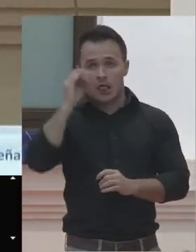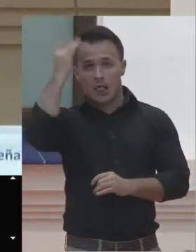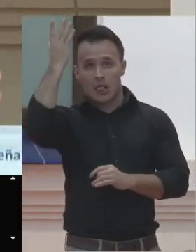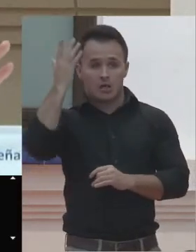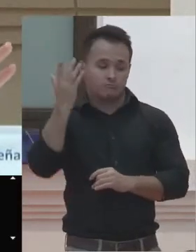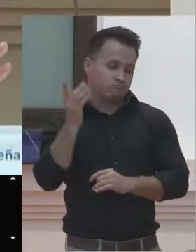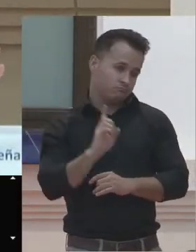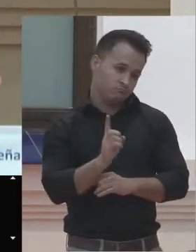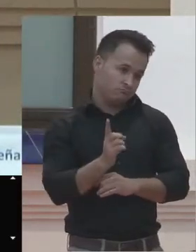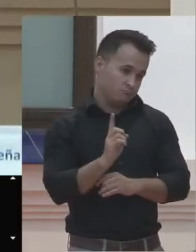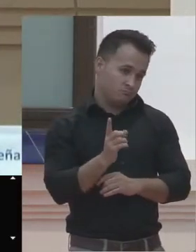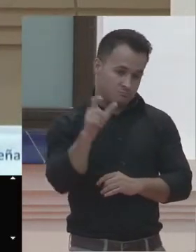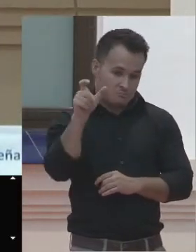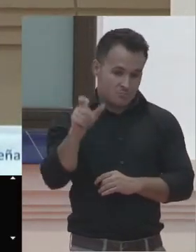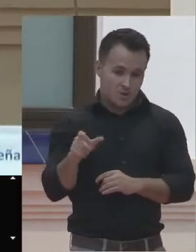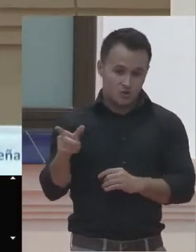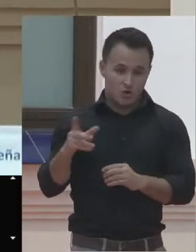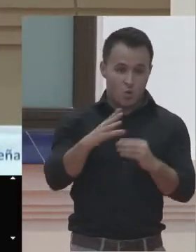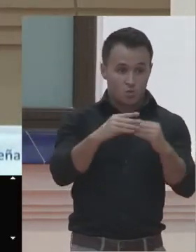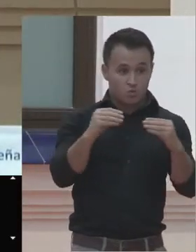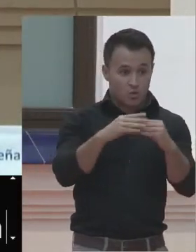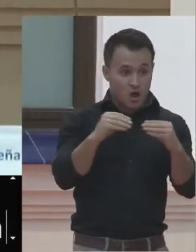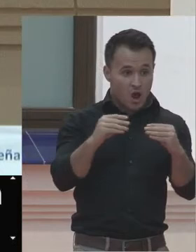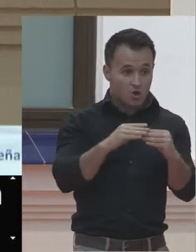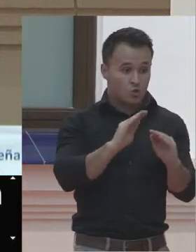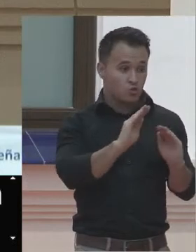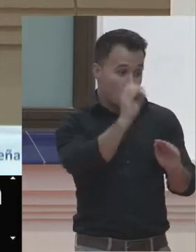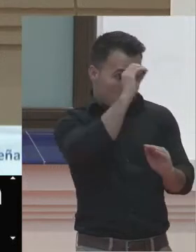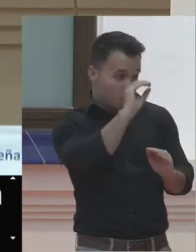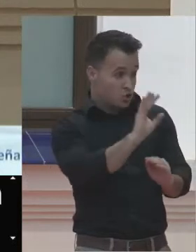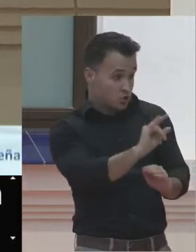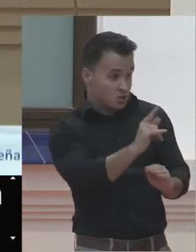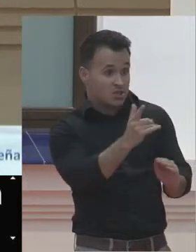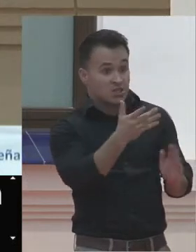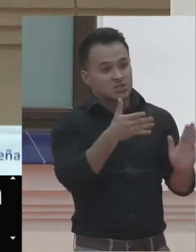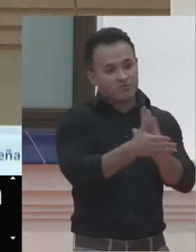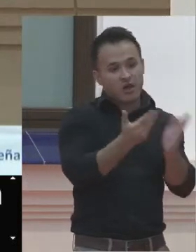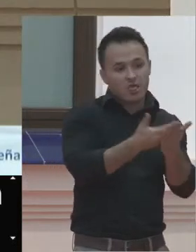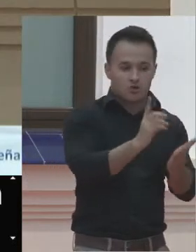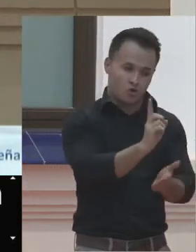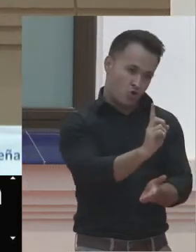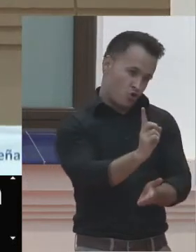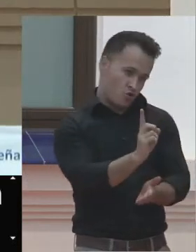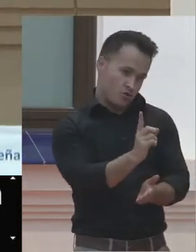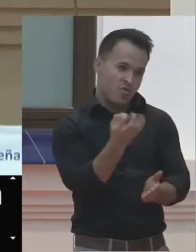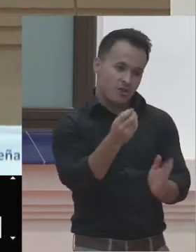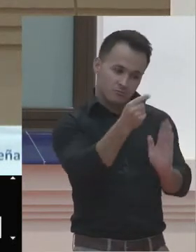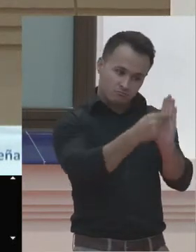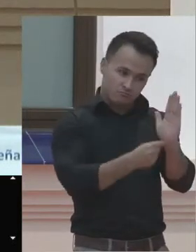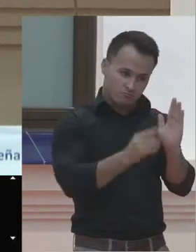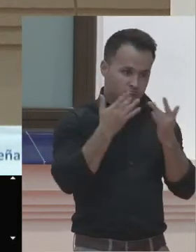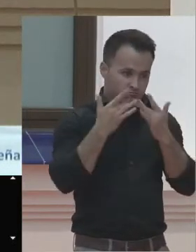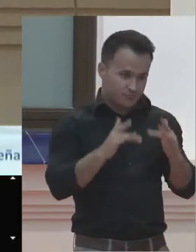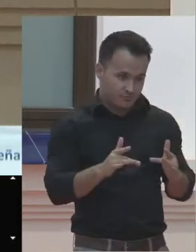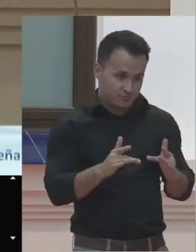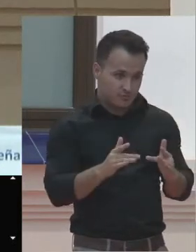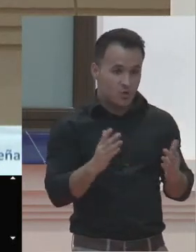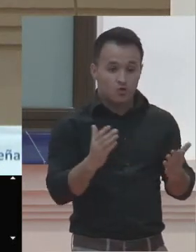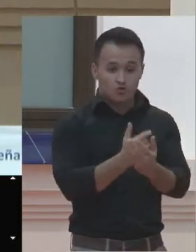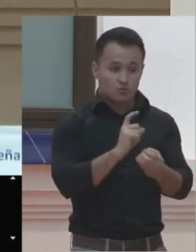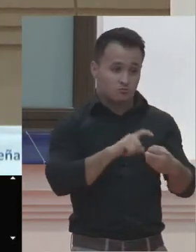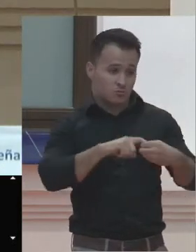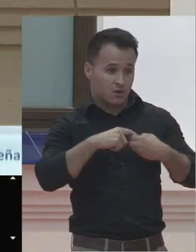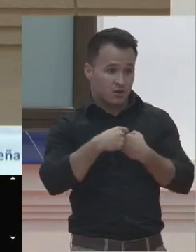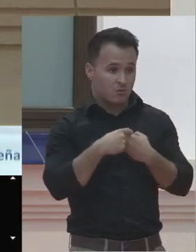vaya a utilizar en ese momento como usuario, o bien a que todos los que han participado en ese